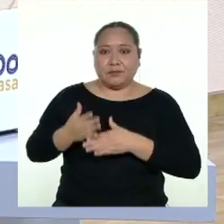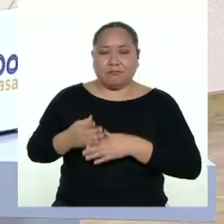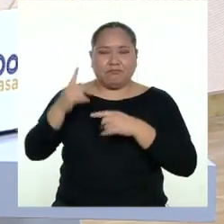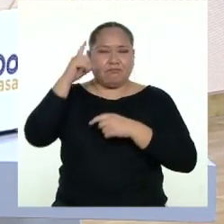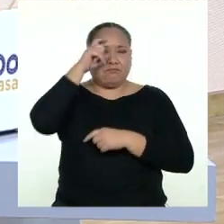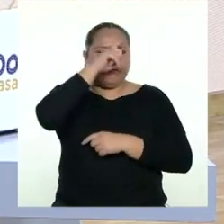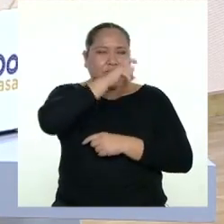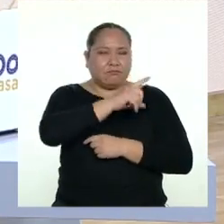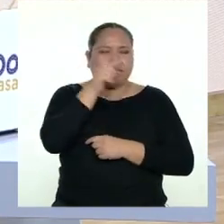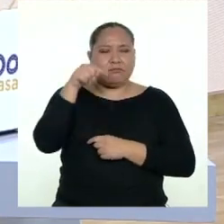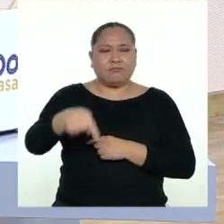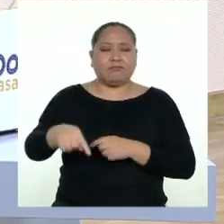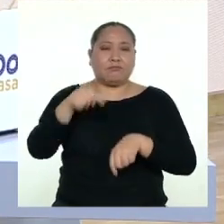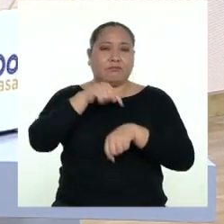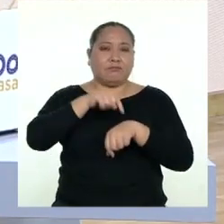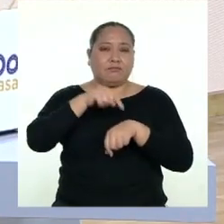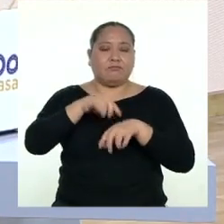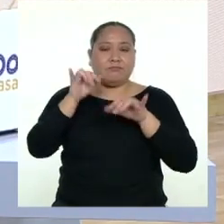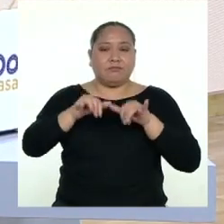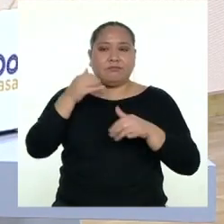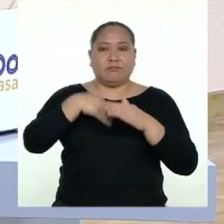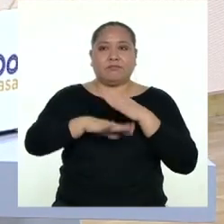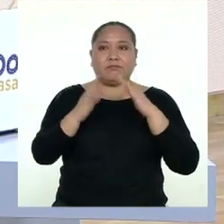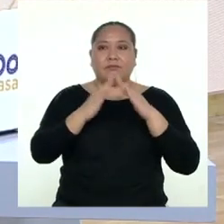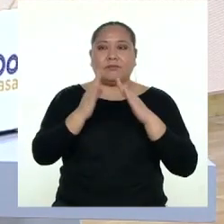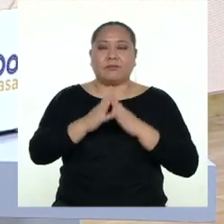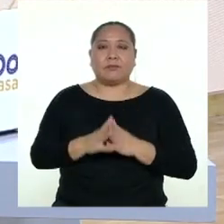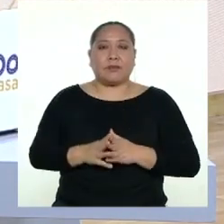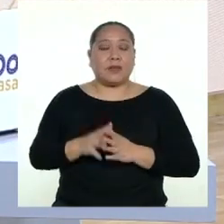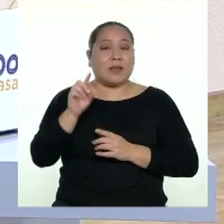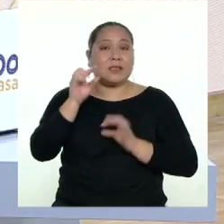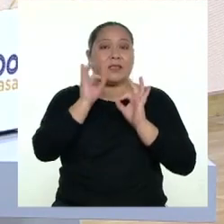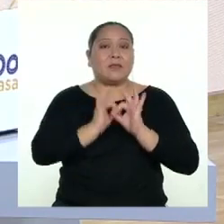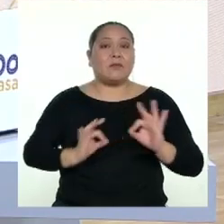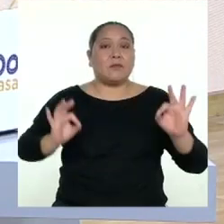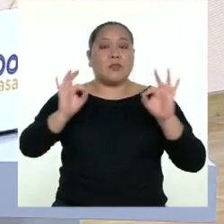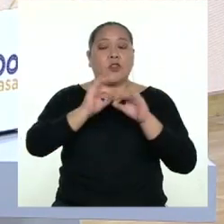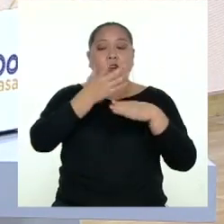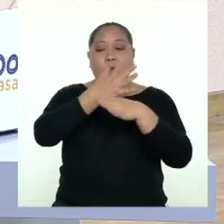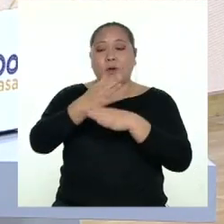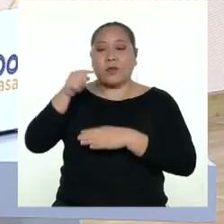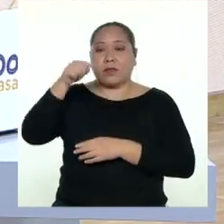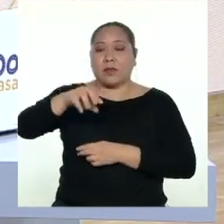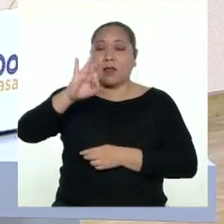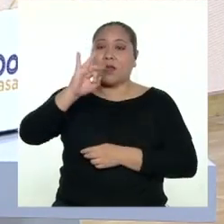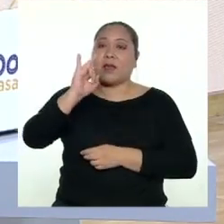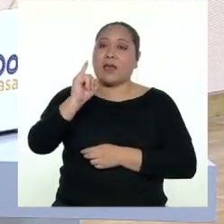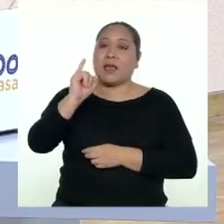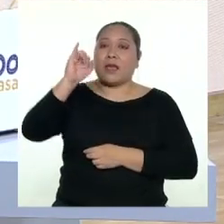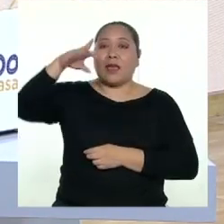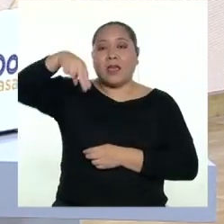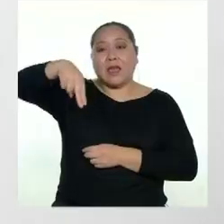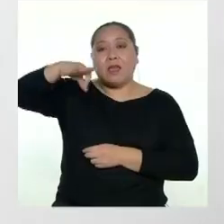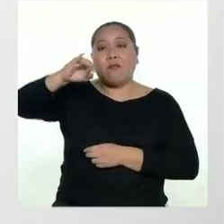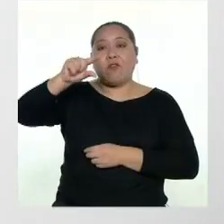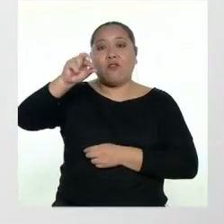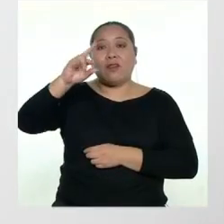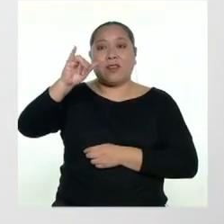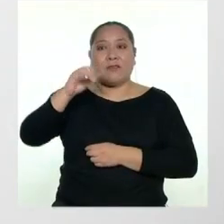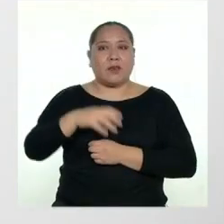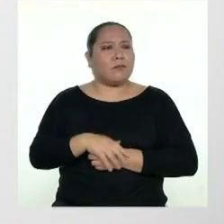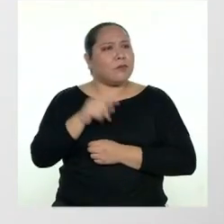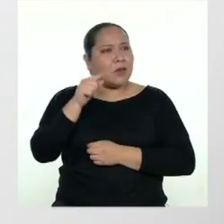que están viviendo durante el aislamiento. Será muy útil compartir con ellos la infografía que elaboraremos sobre este tema.